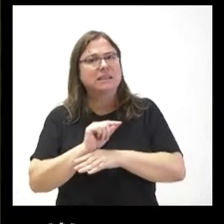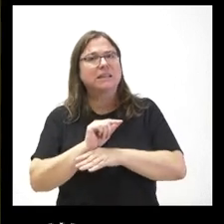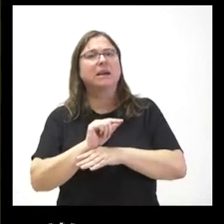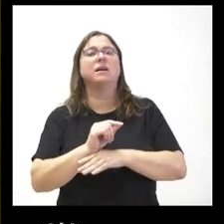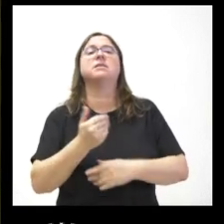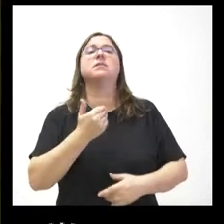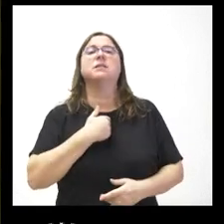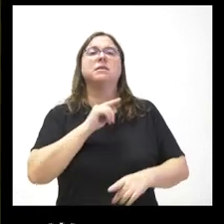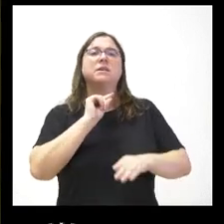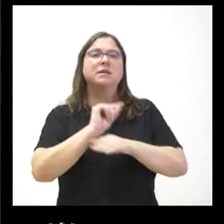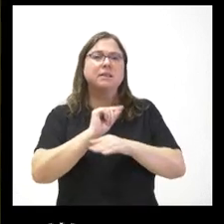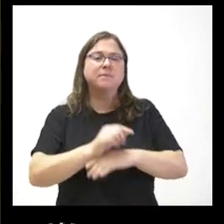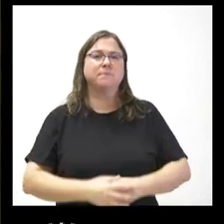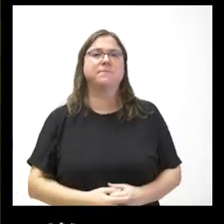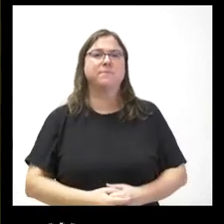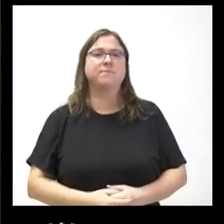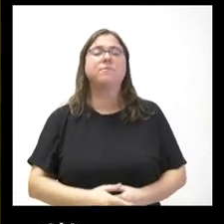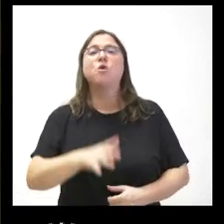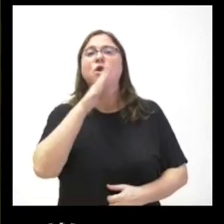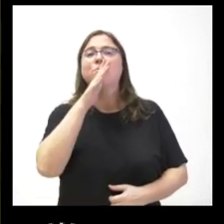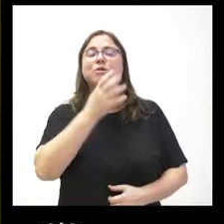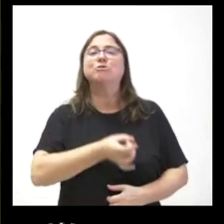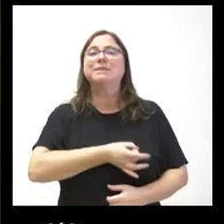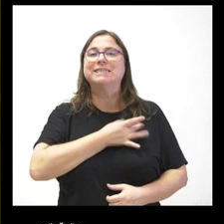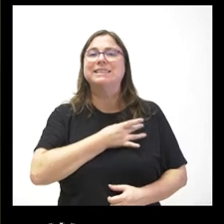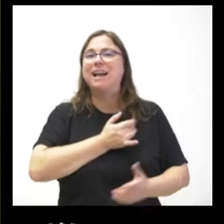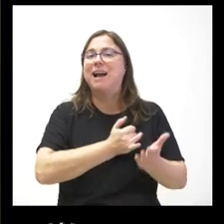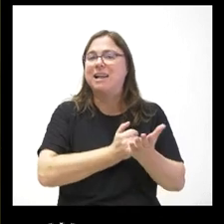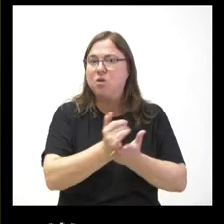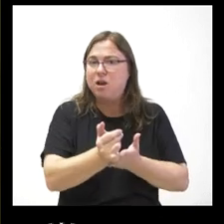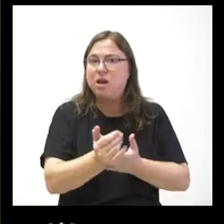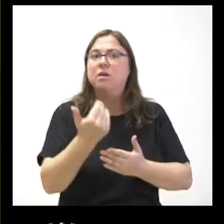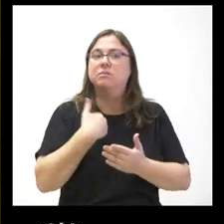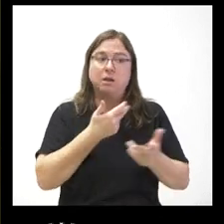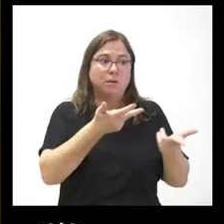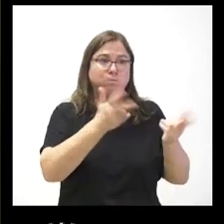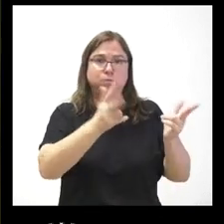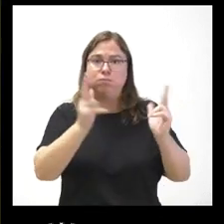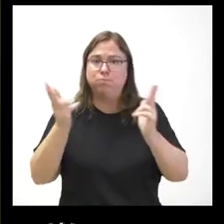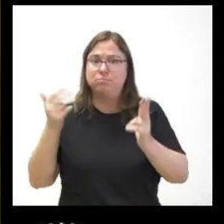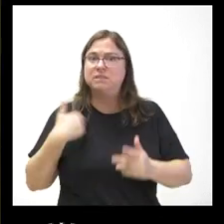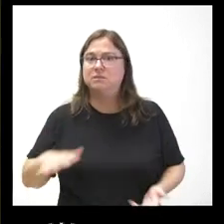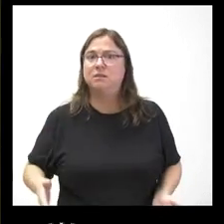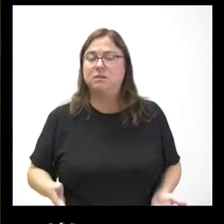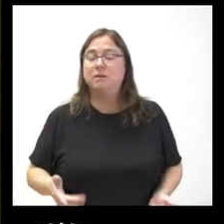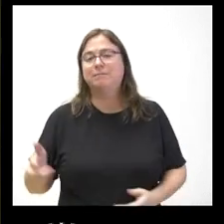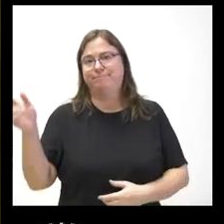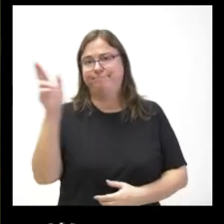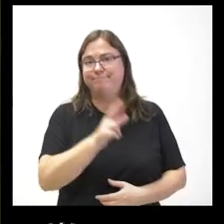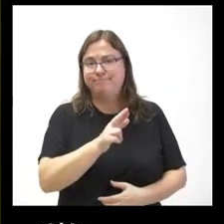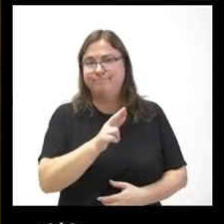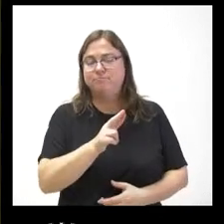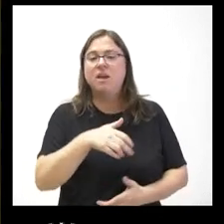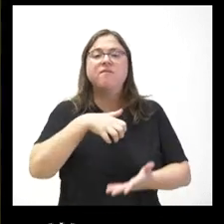agricultores y de las propios sindicatos agrarios porque ya se están autorizando entonces insisto qué